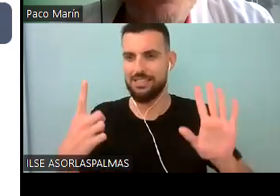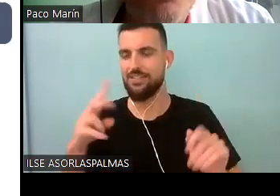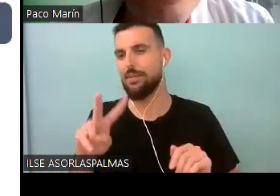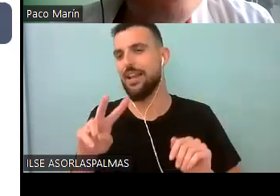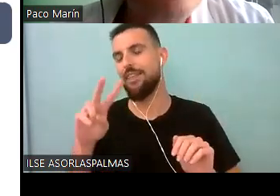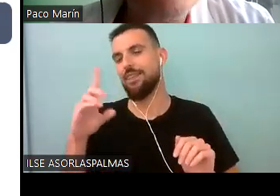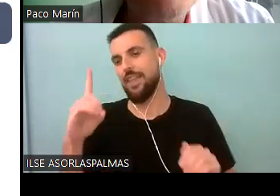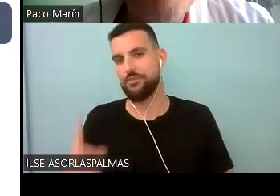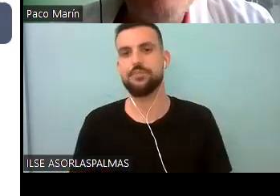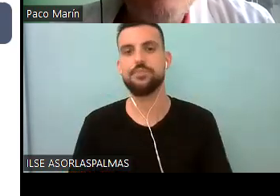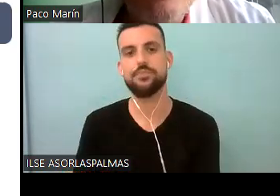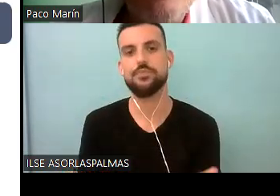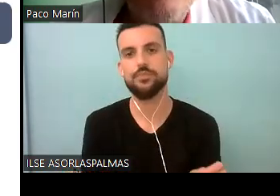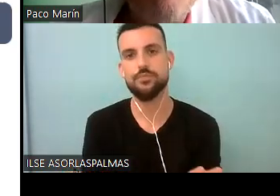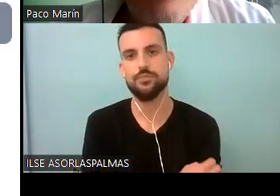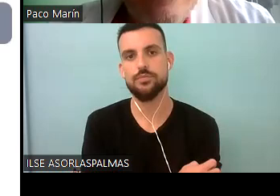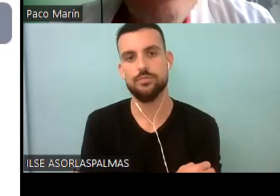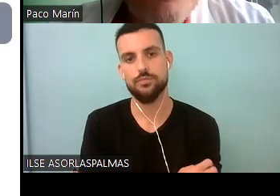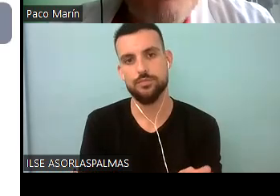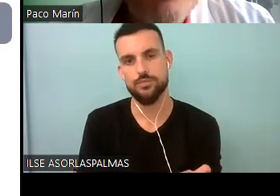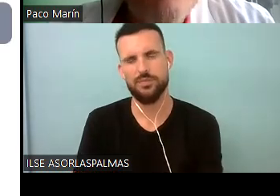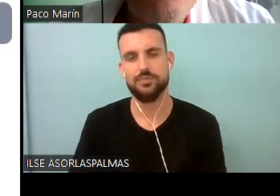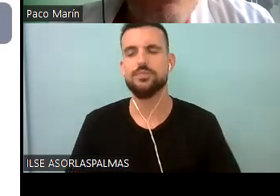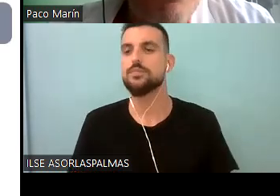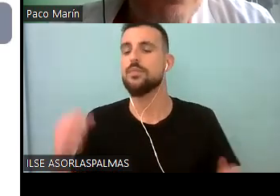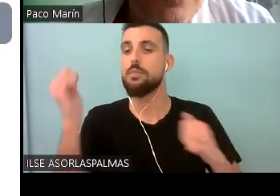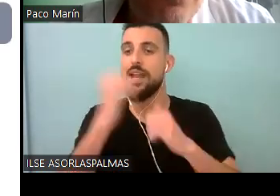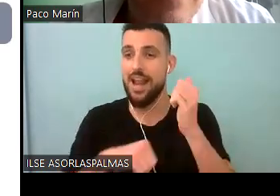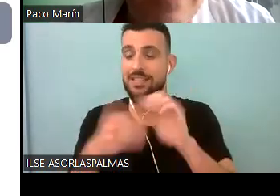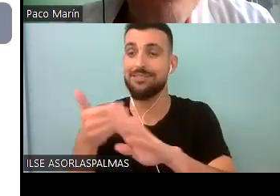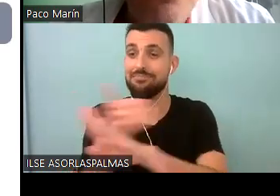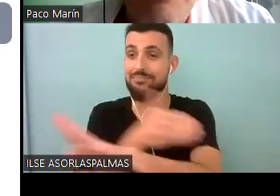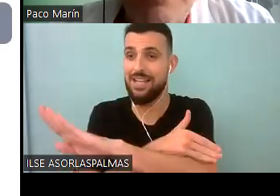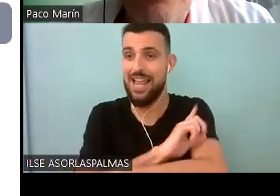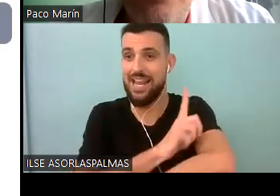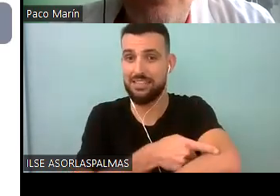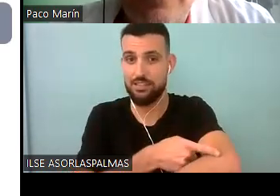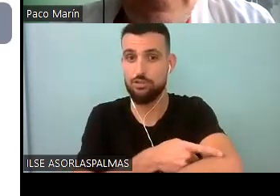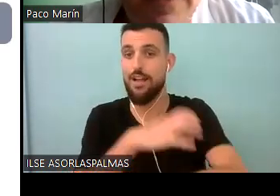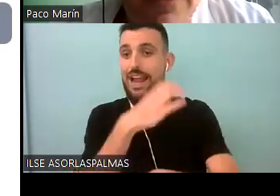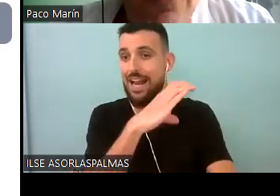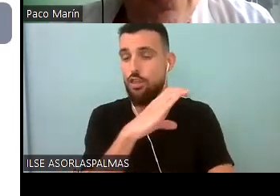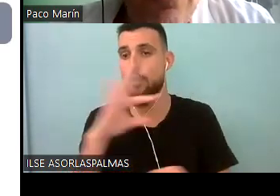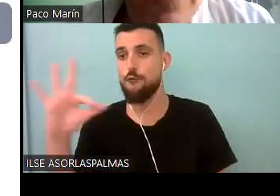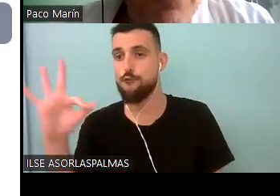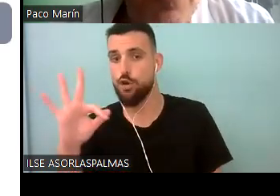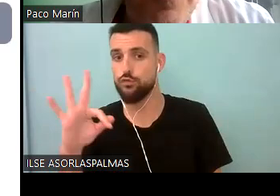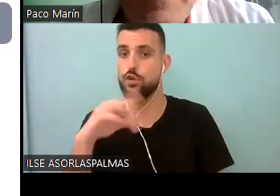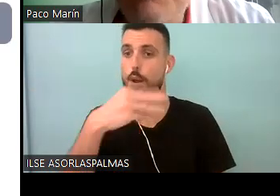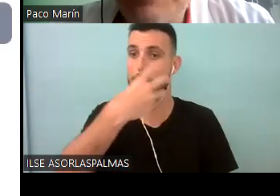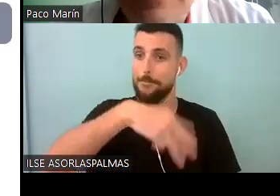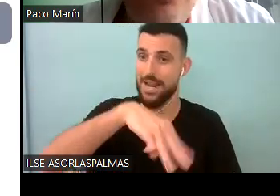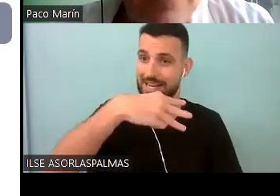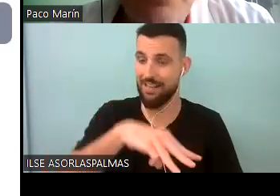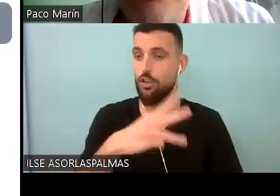potentes antioxidantes. Minerales en el preejercicio, lo que vamos a encontrar son calcio, magnesio y fósforo, que hemos visto que